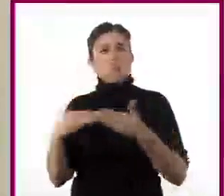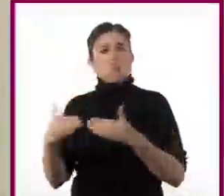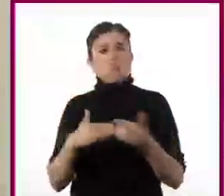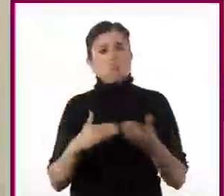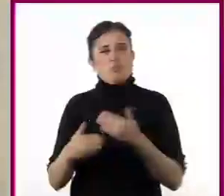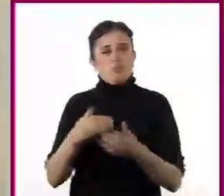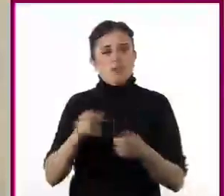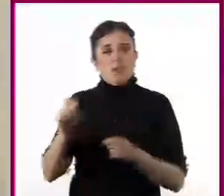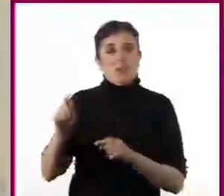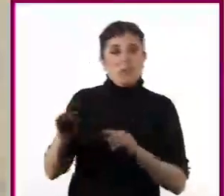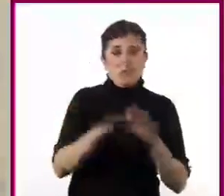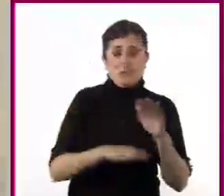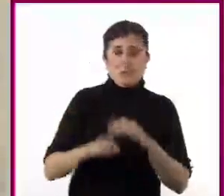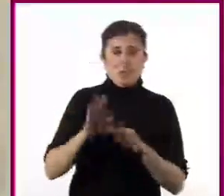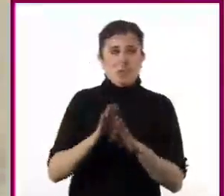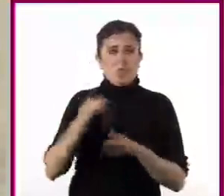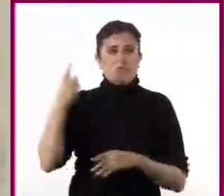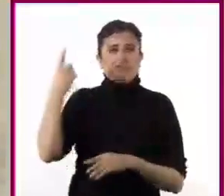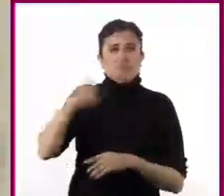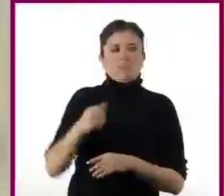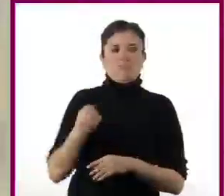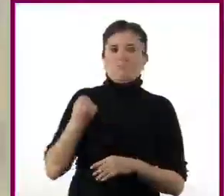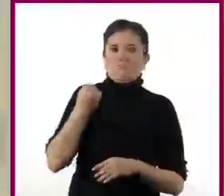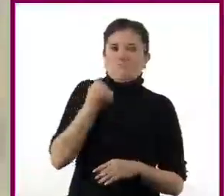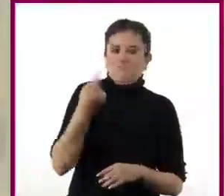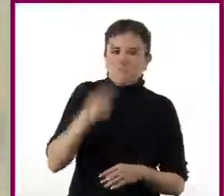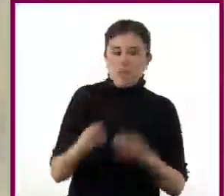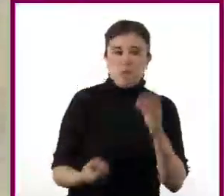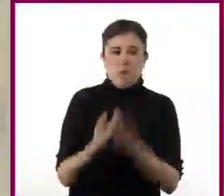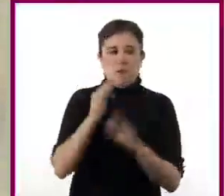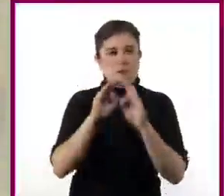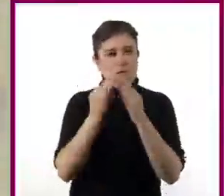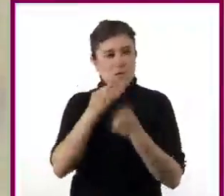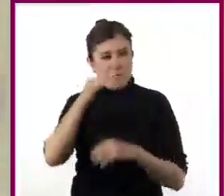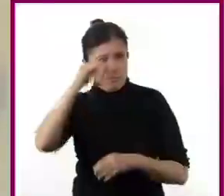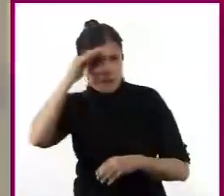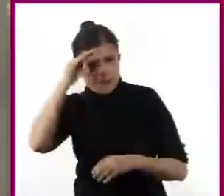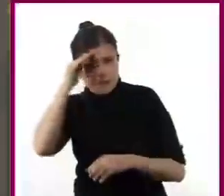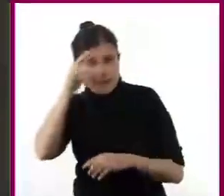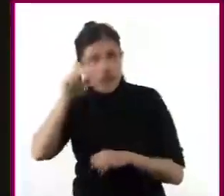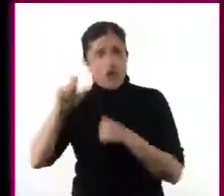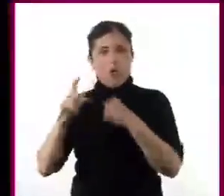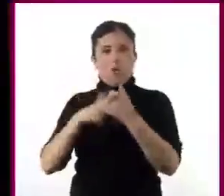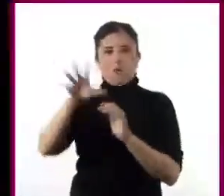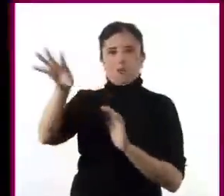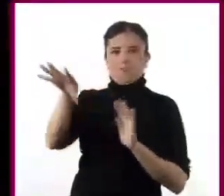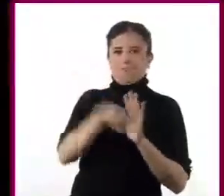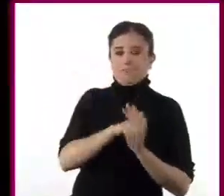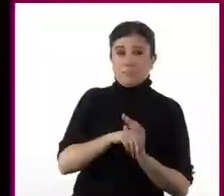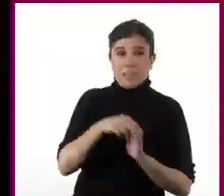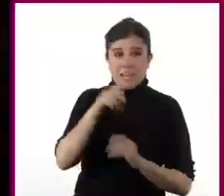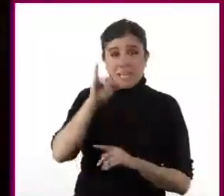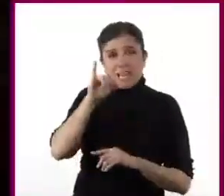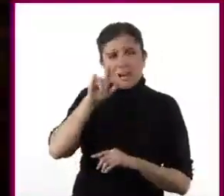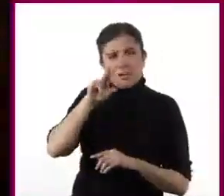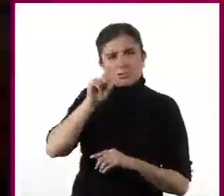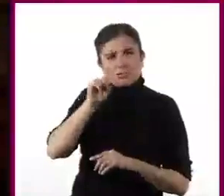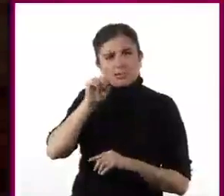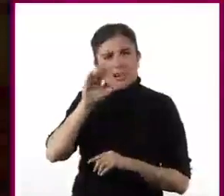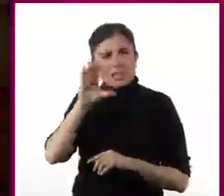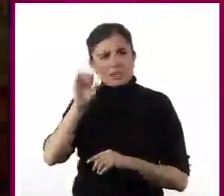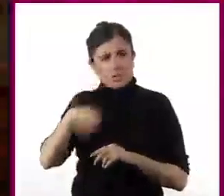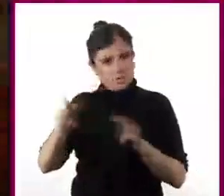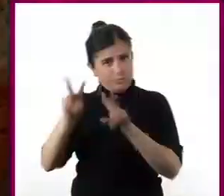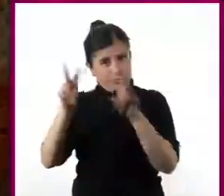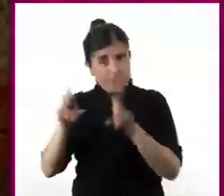el absolutismo monárquico y en una nueva forma de pensamiento surgido en Europa, la Ilustración, que